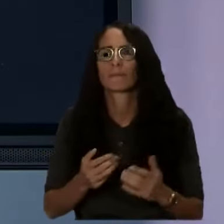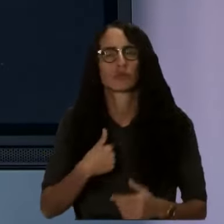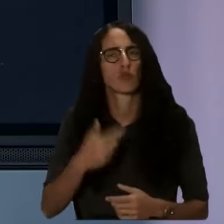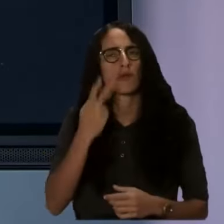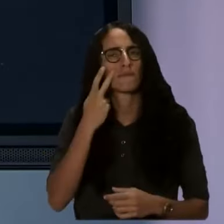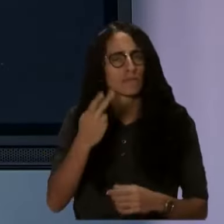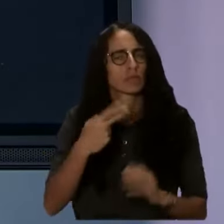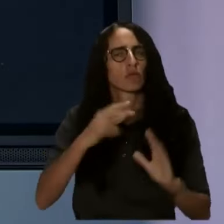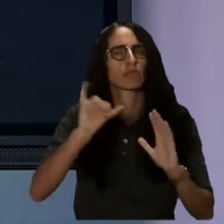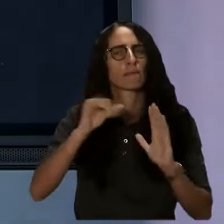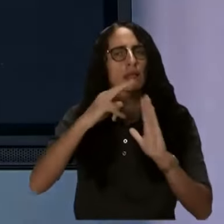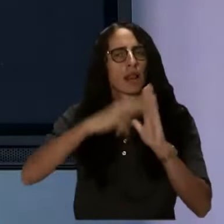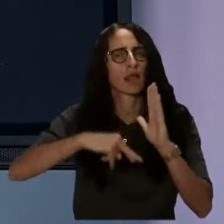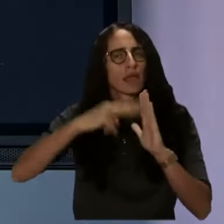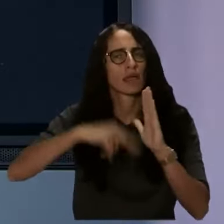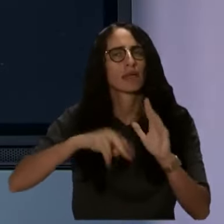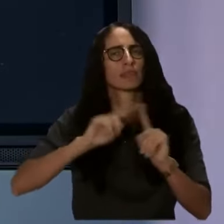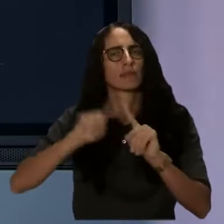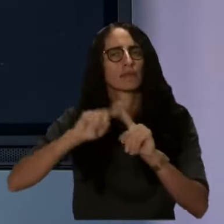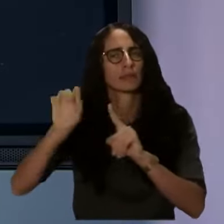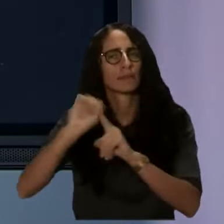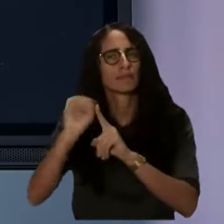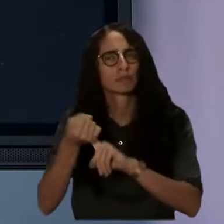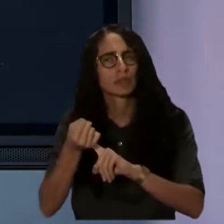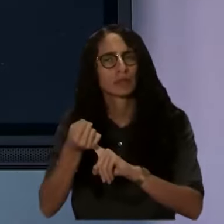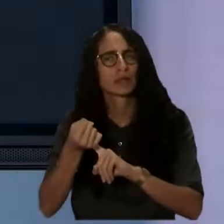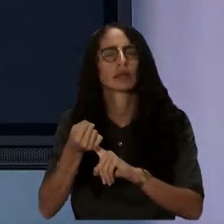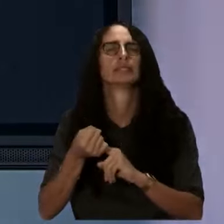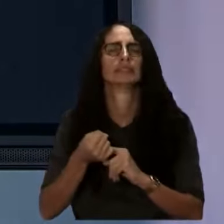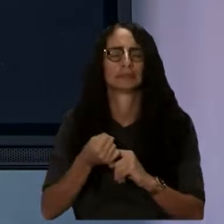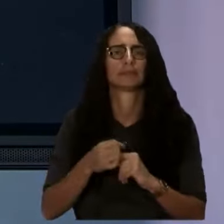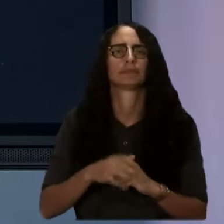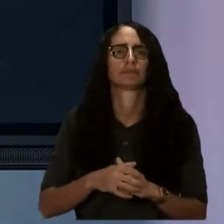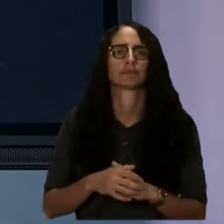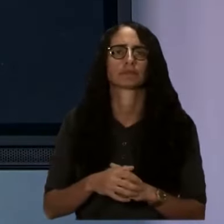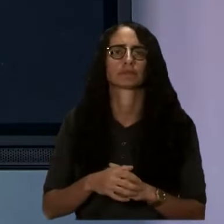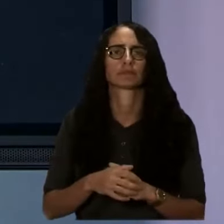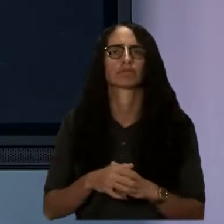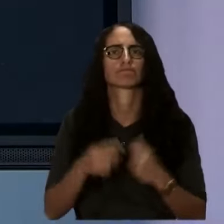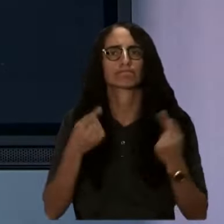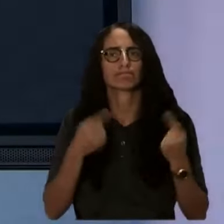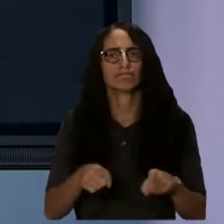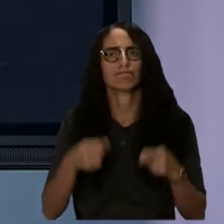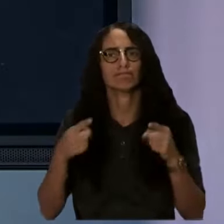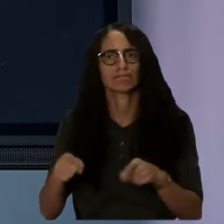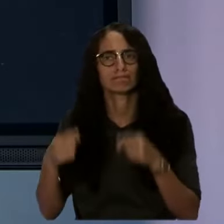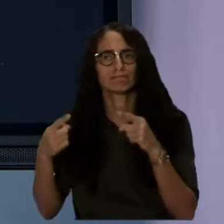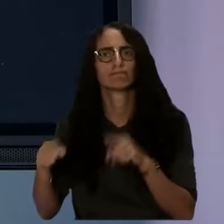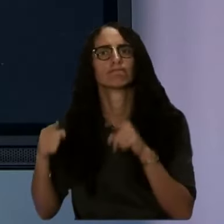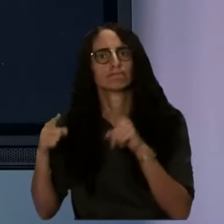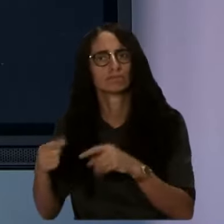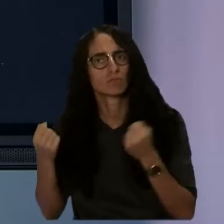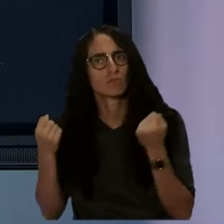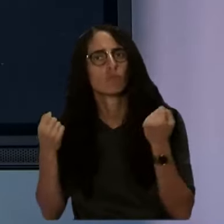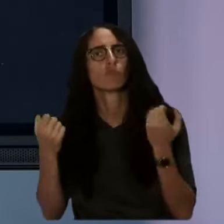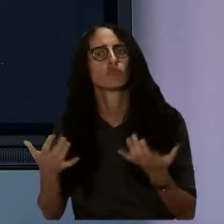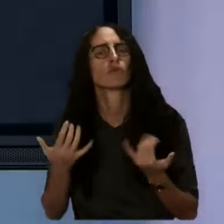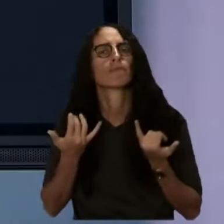y he leído en varios casos y bajado muchísimos que ha pasado mucho esto y